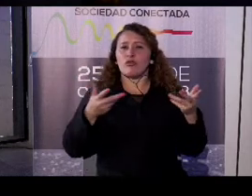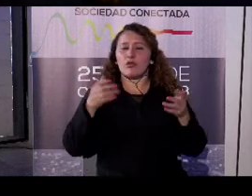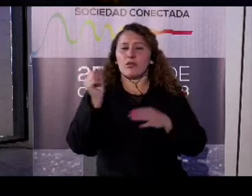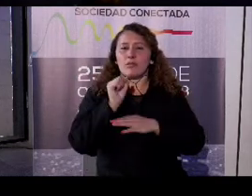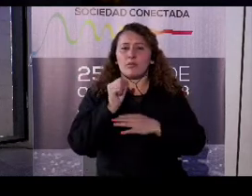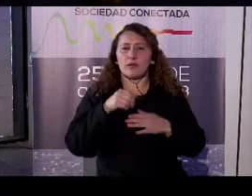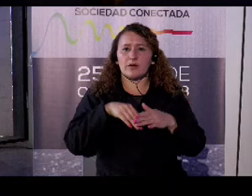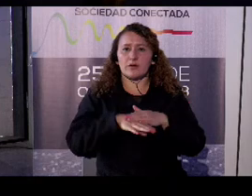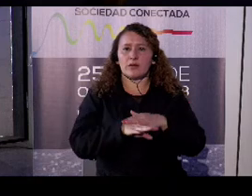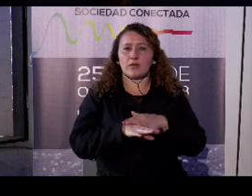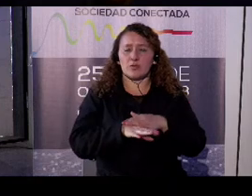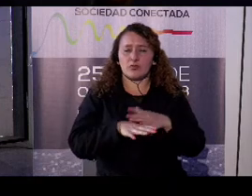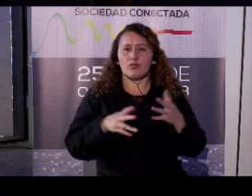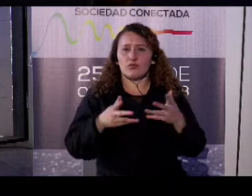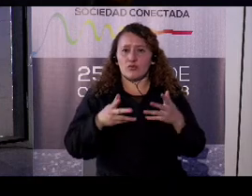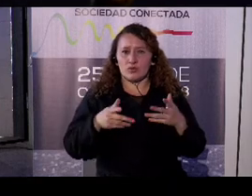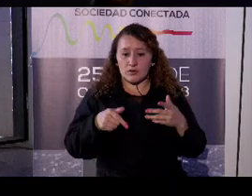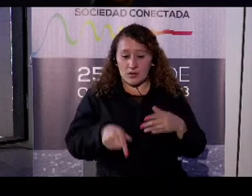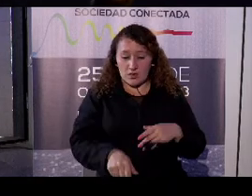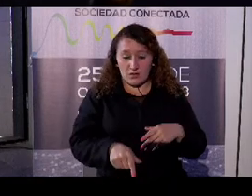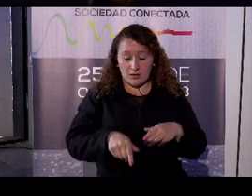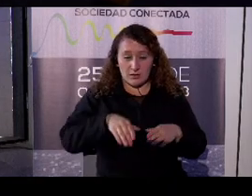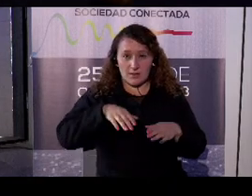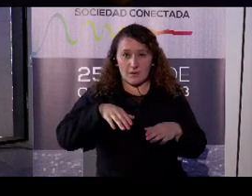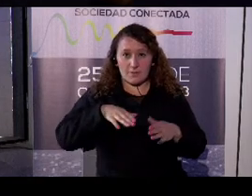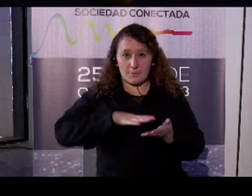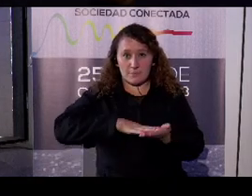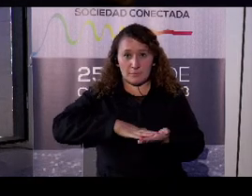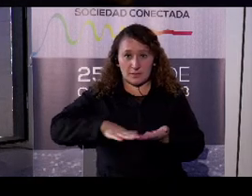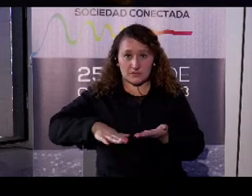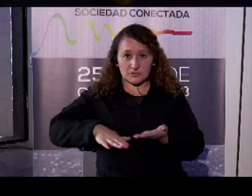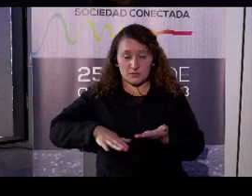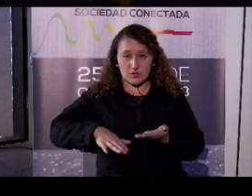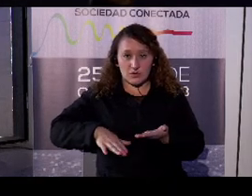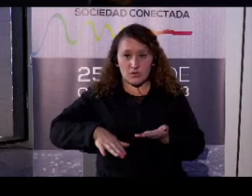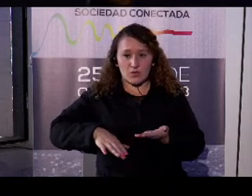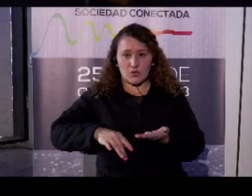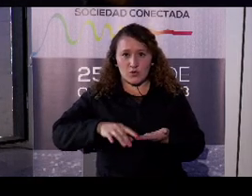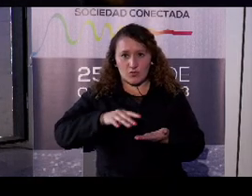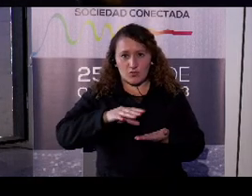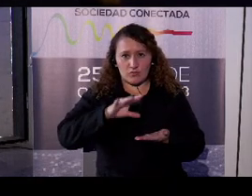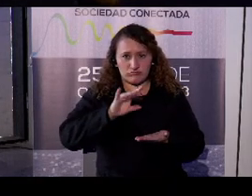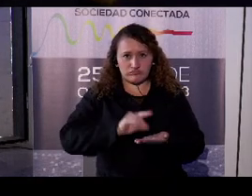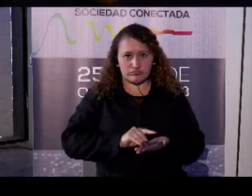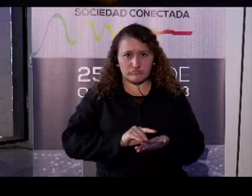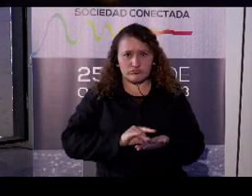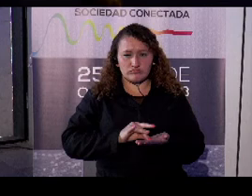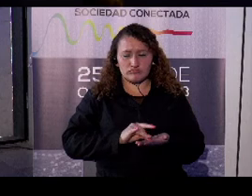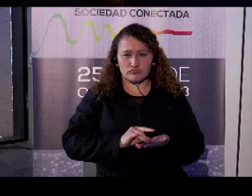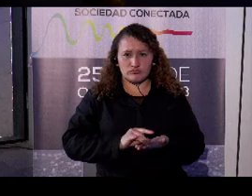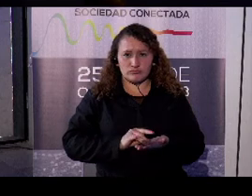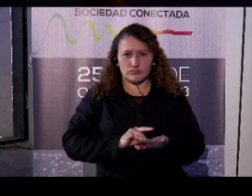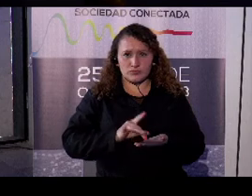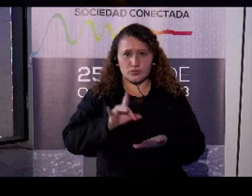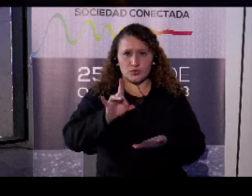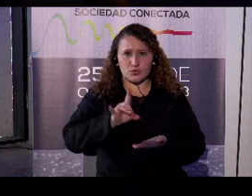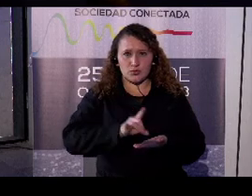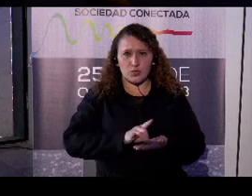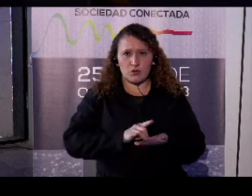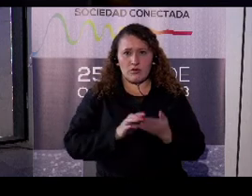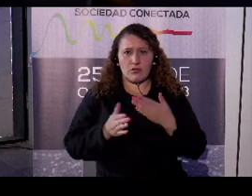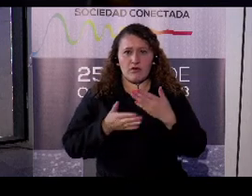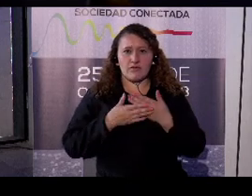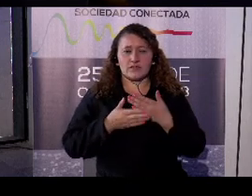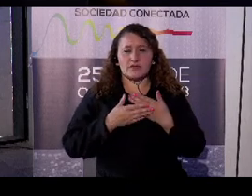hace es instalarlo en el suelo donde se parquea el carro y va a reportar cuando el el el parqueadero está libre o no a